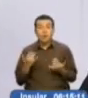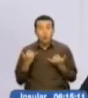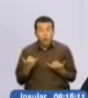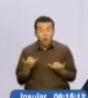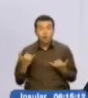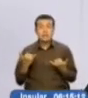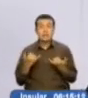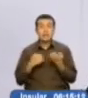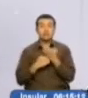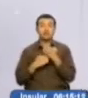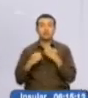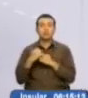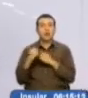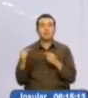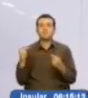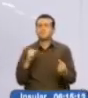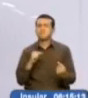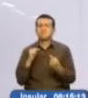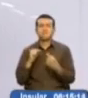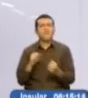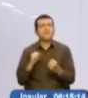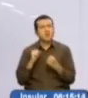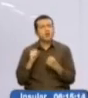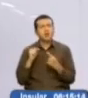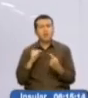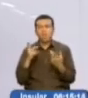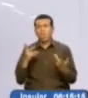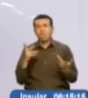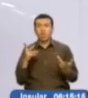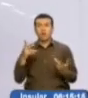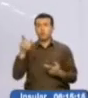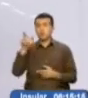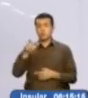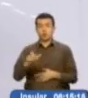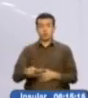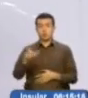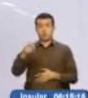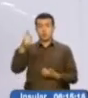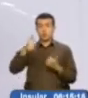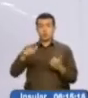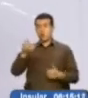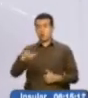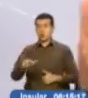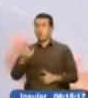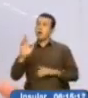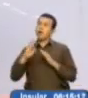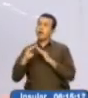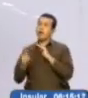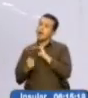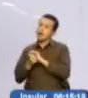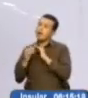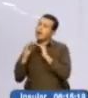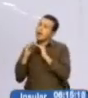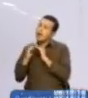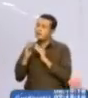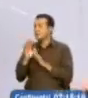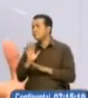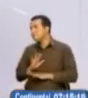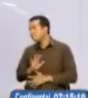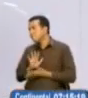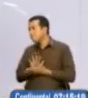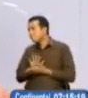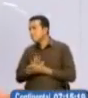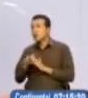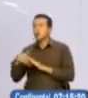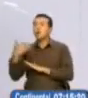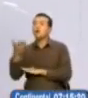estructural. No me parece posible esa esquizofrenia de un candidato que sea de una forma en la casa, de otra forma en el